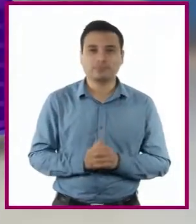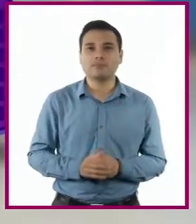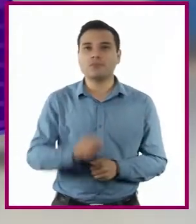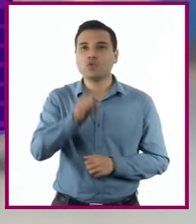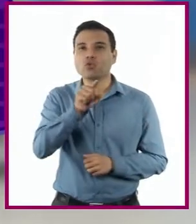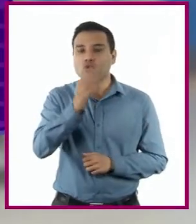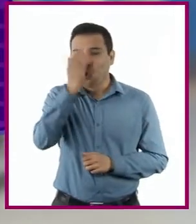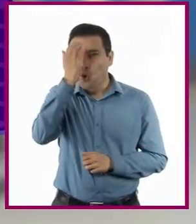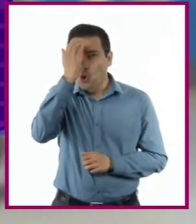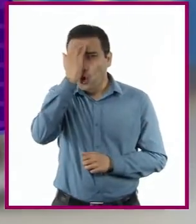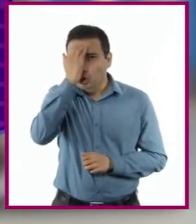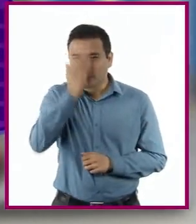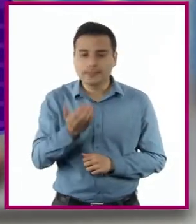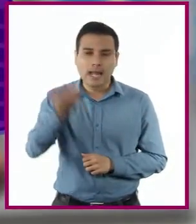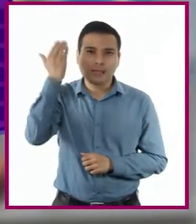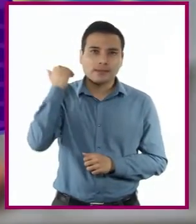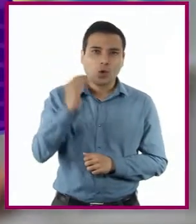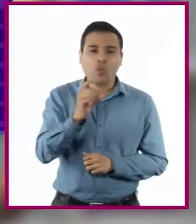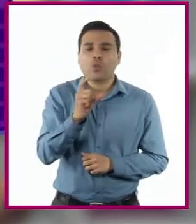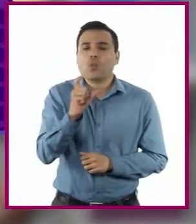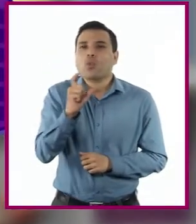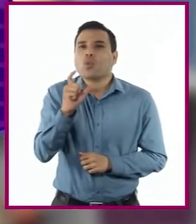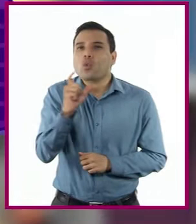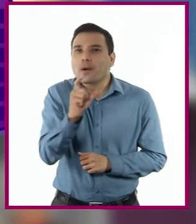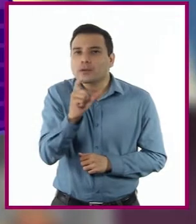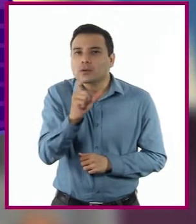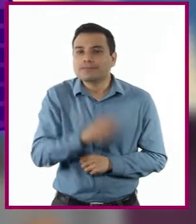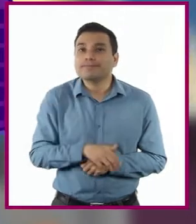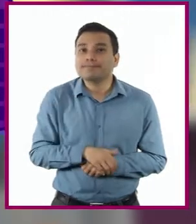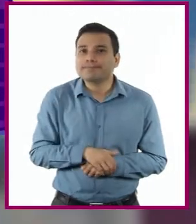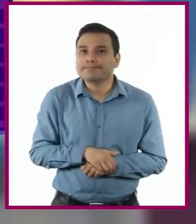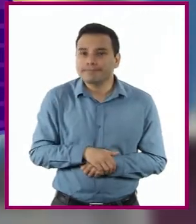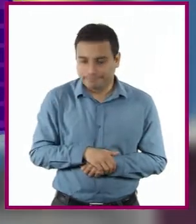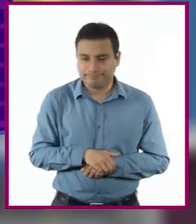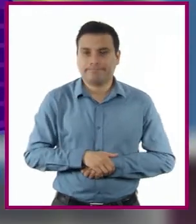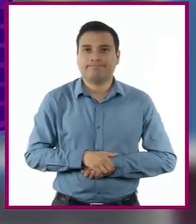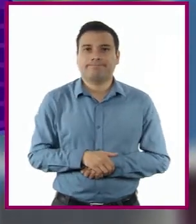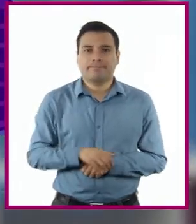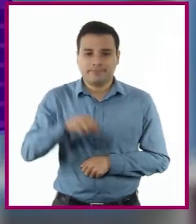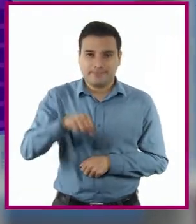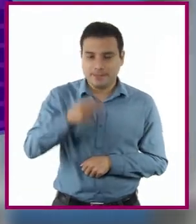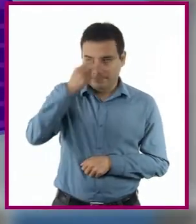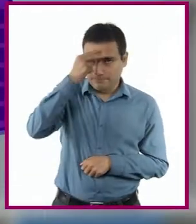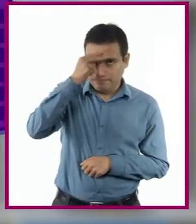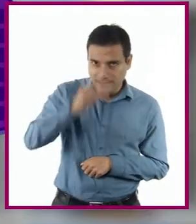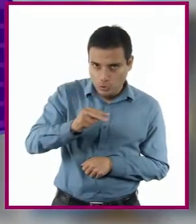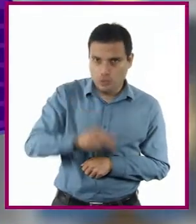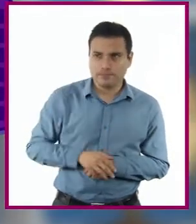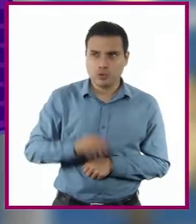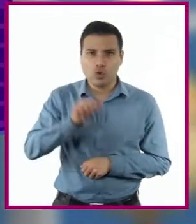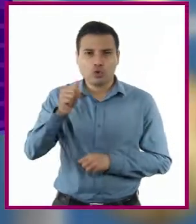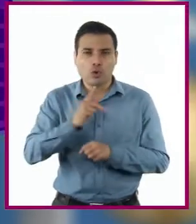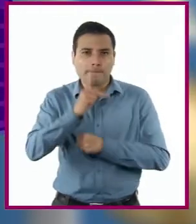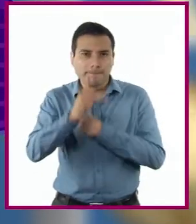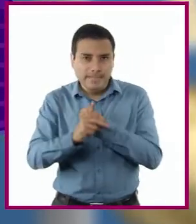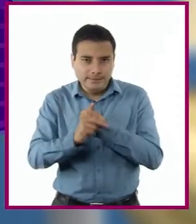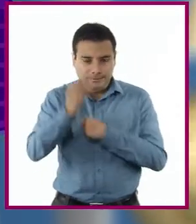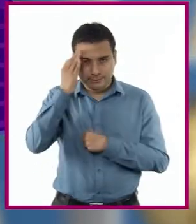temporal y espacialmente los acontecimientos nacionales e internacionales que caracterizaron a México